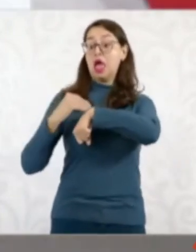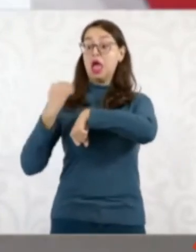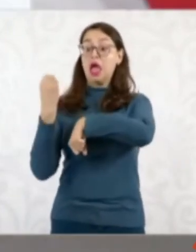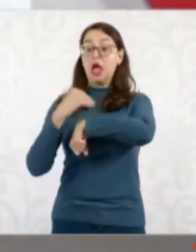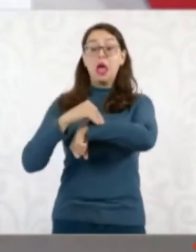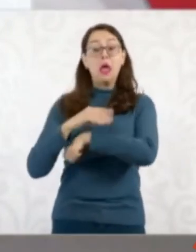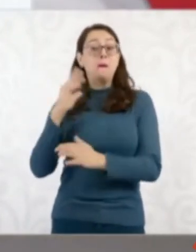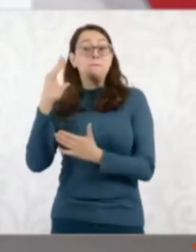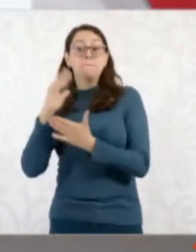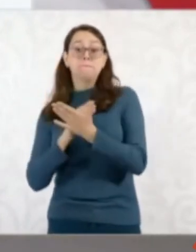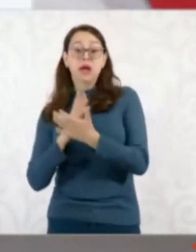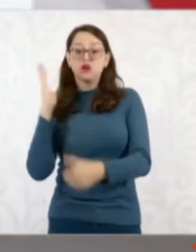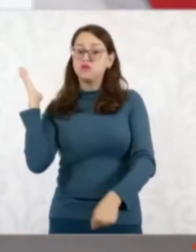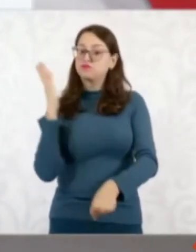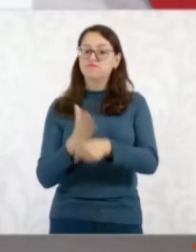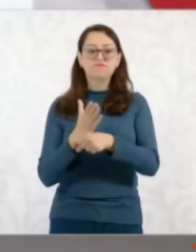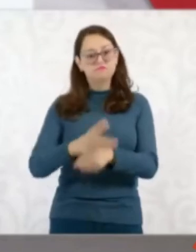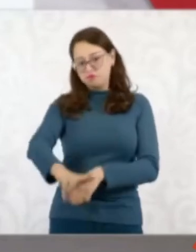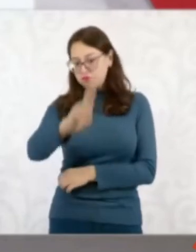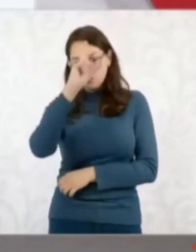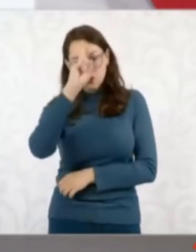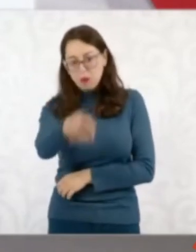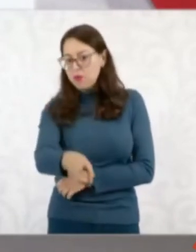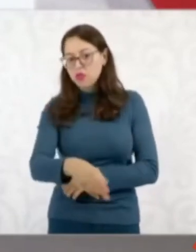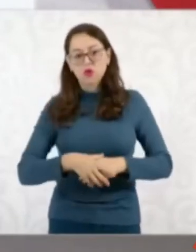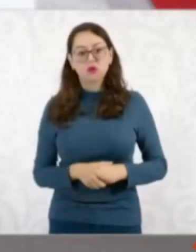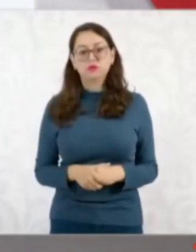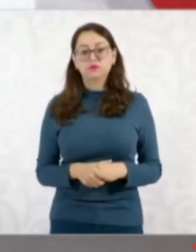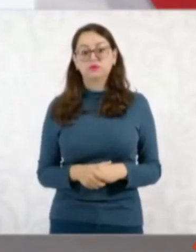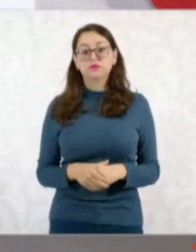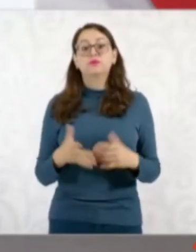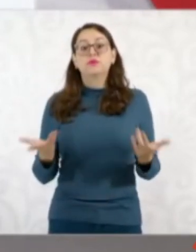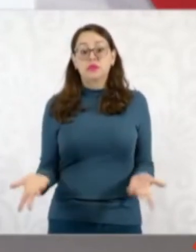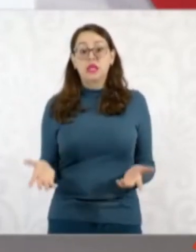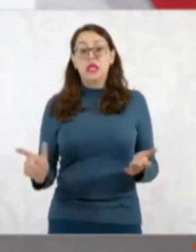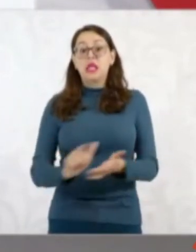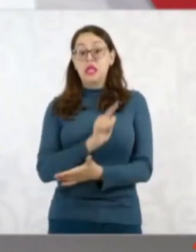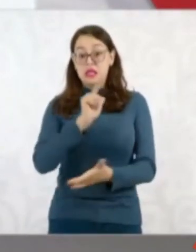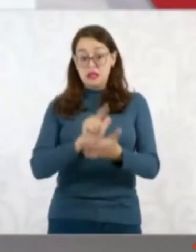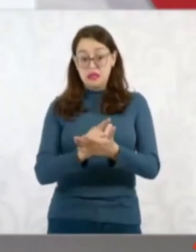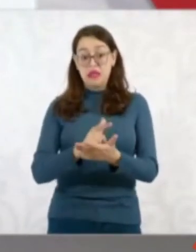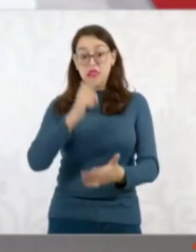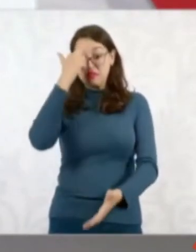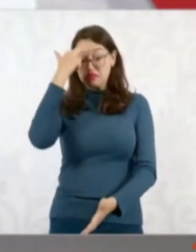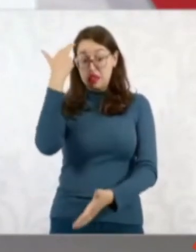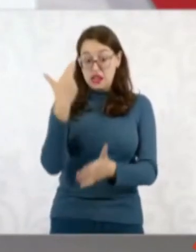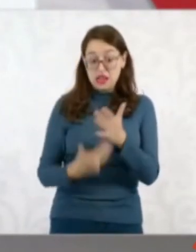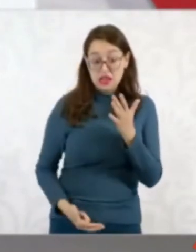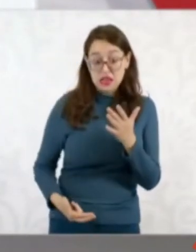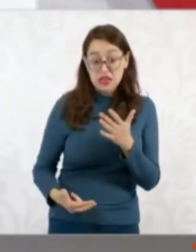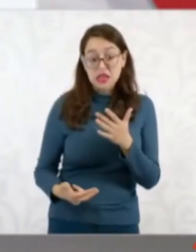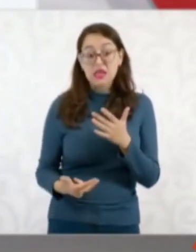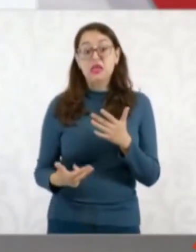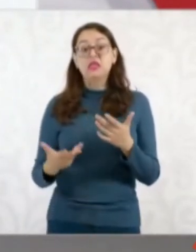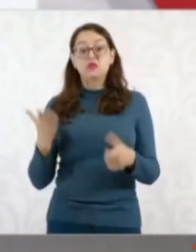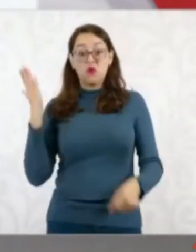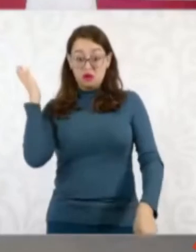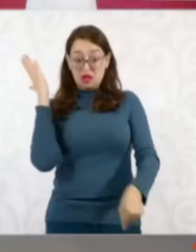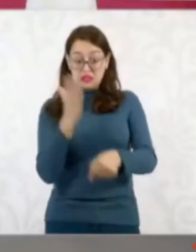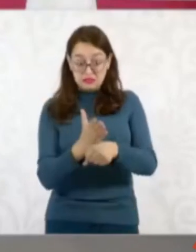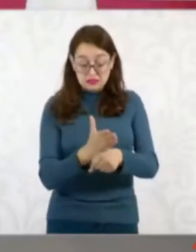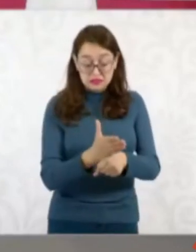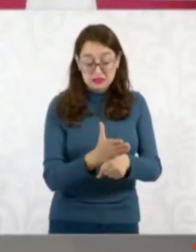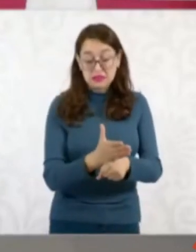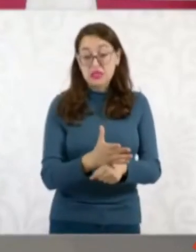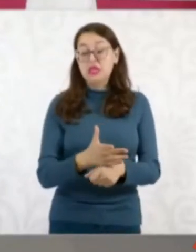delito de feminicidio. El delito, su sanción y la reparación del daño son imprescriptibles,